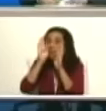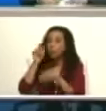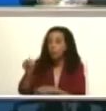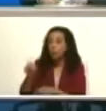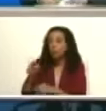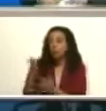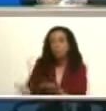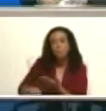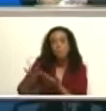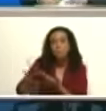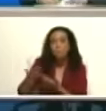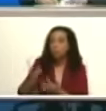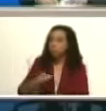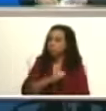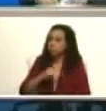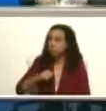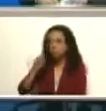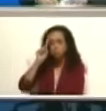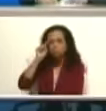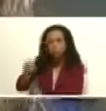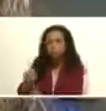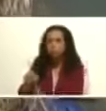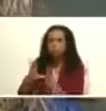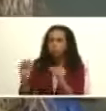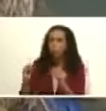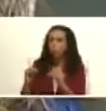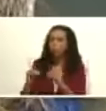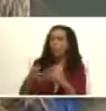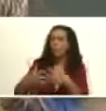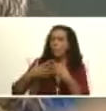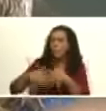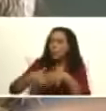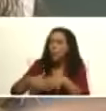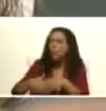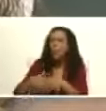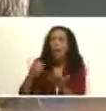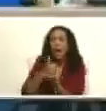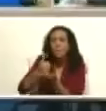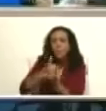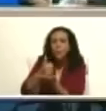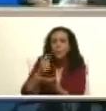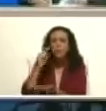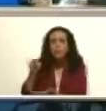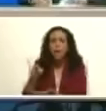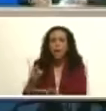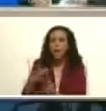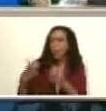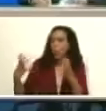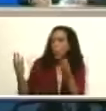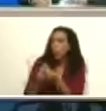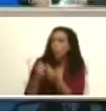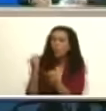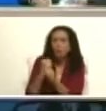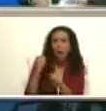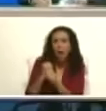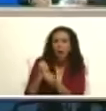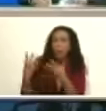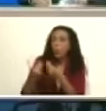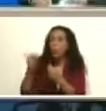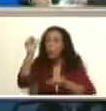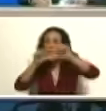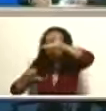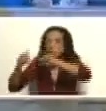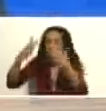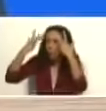atendiendo, personalizado, con todos los industriales del sector farmacéutico, con los trabajadores, con los